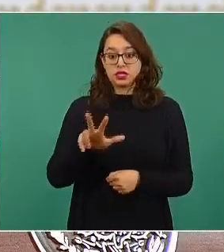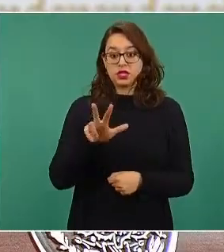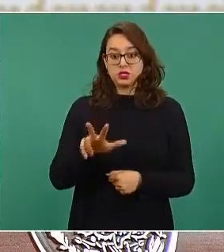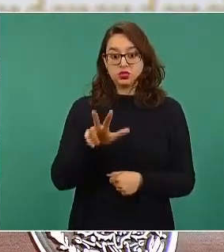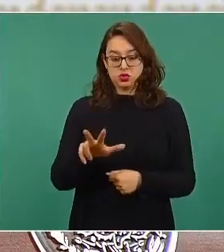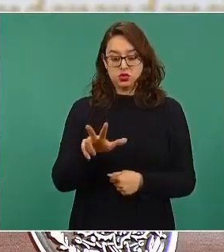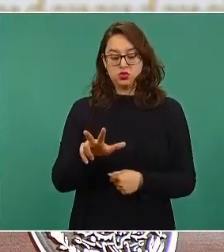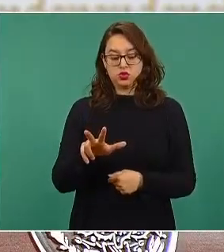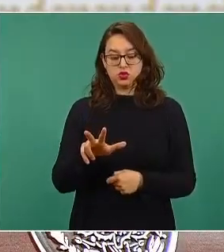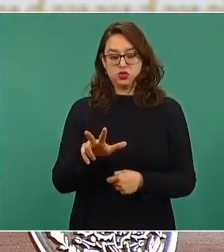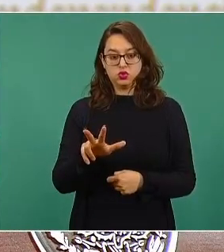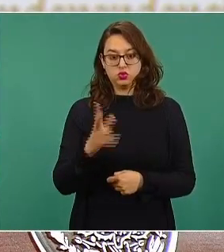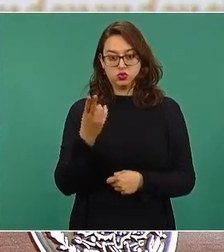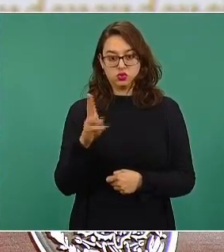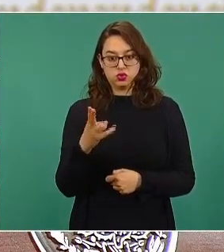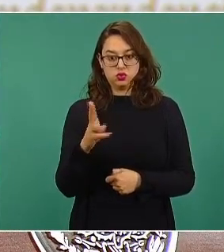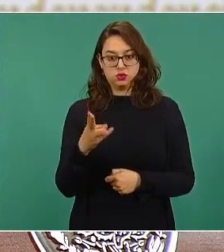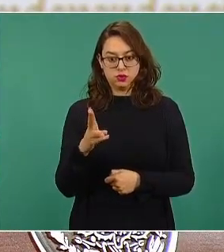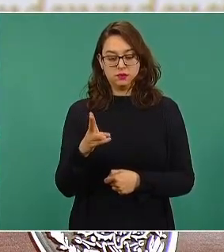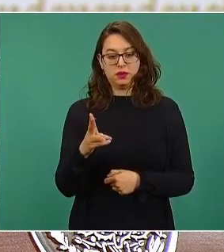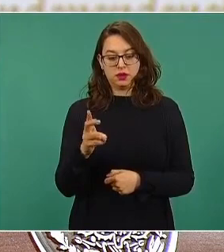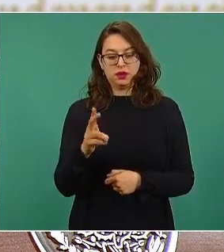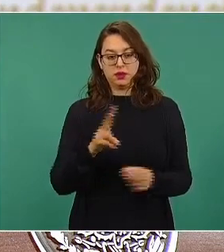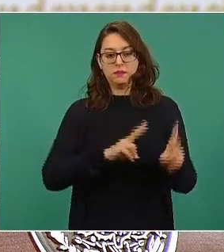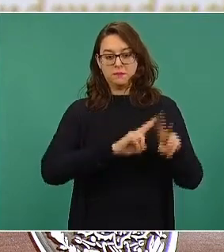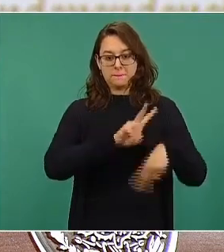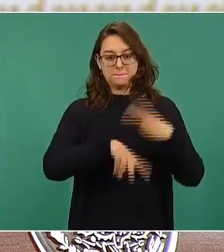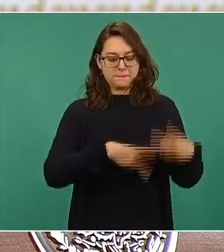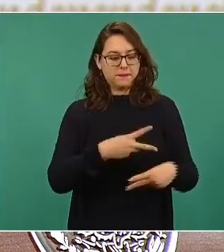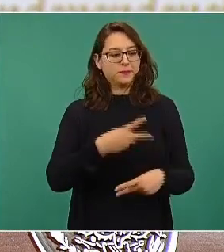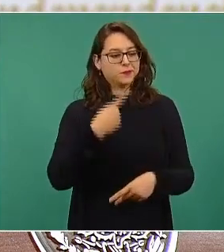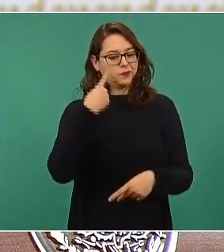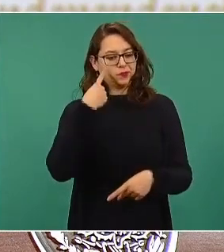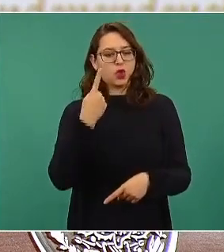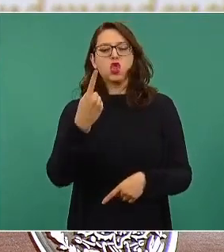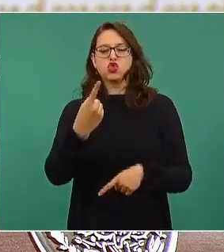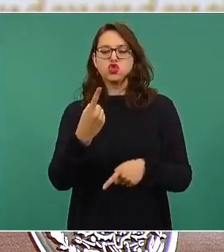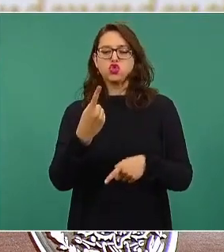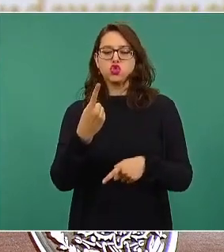Son 2 tipos de encuentros.